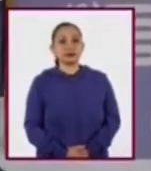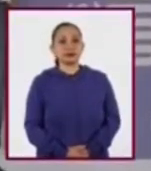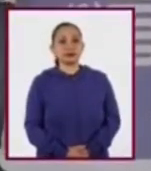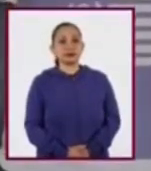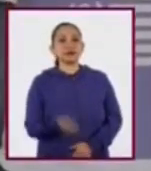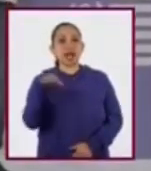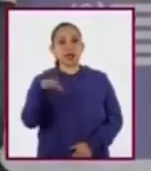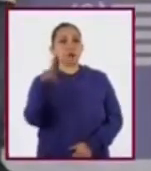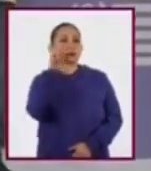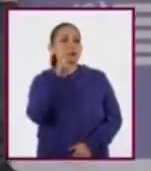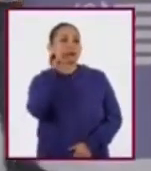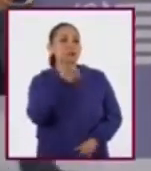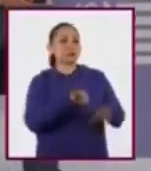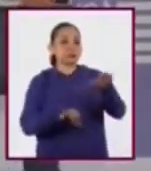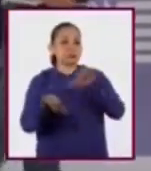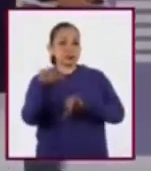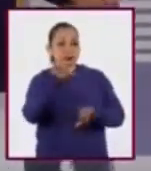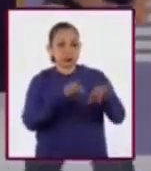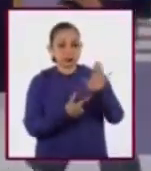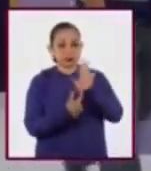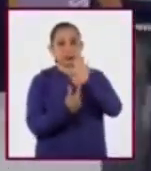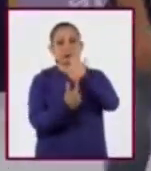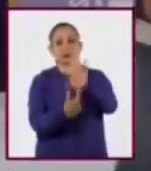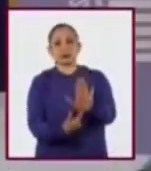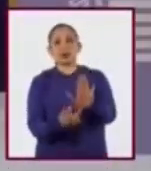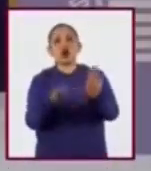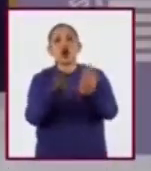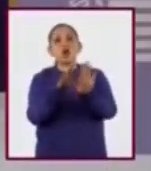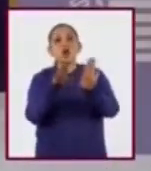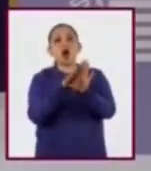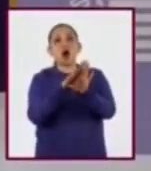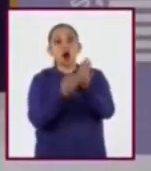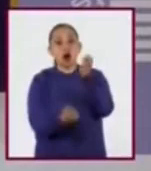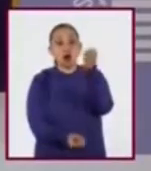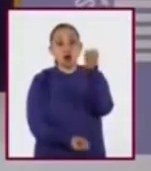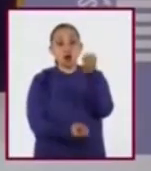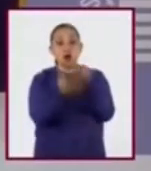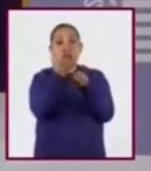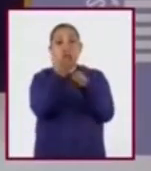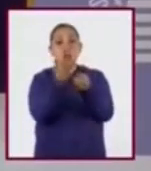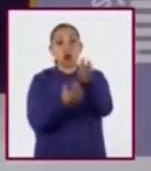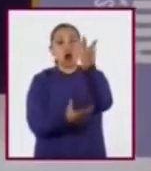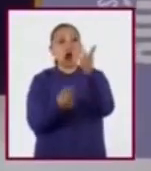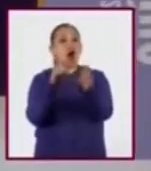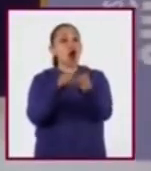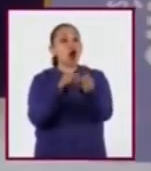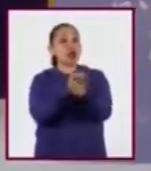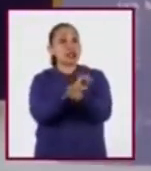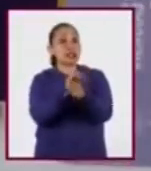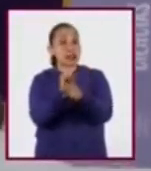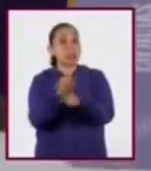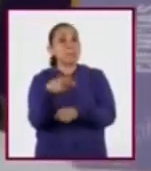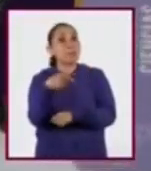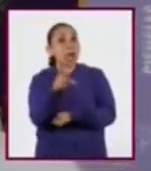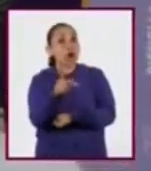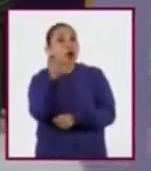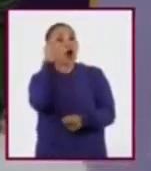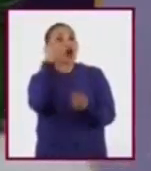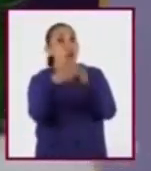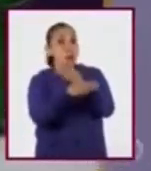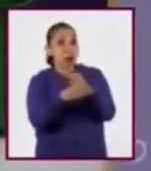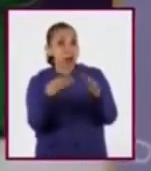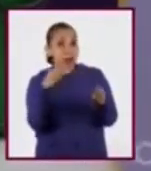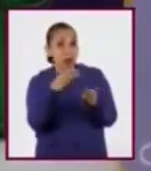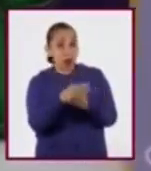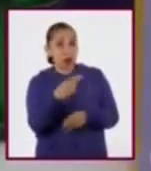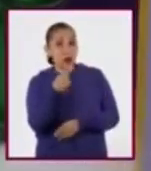En este experimento les mostraremos cómo hacer fuego de colores de manera sencilla. Sin embargo, como algunos materiales